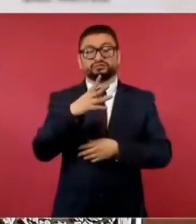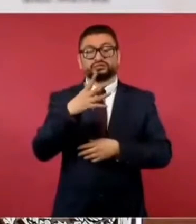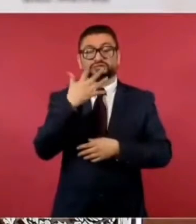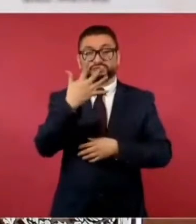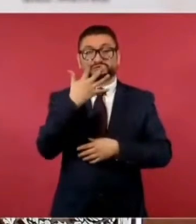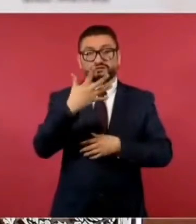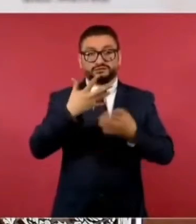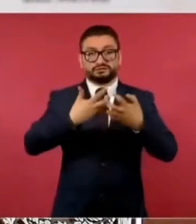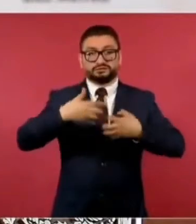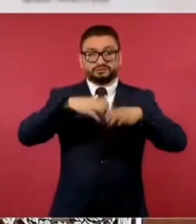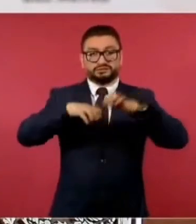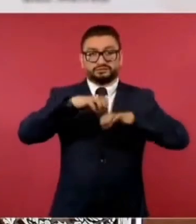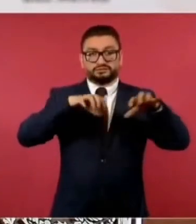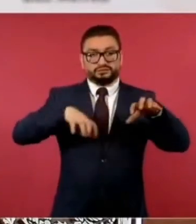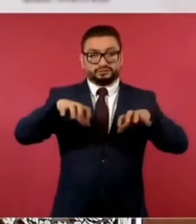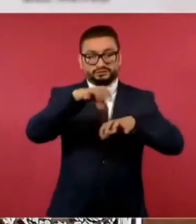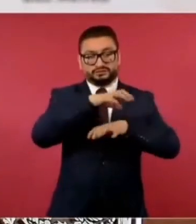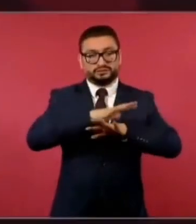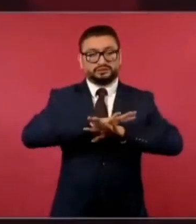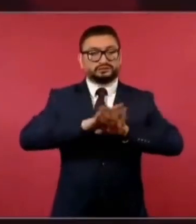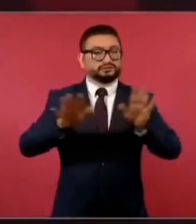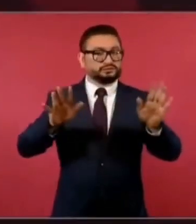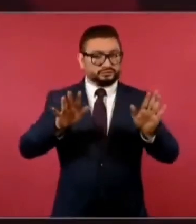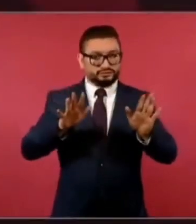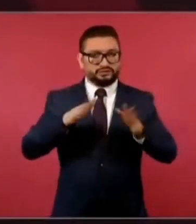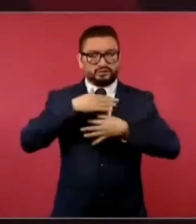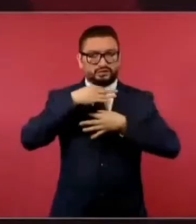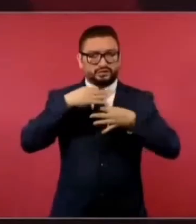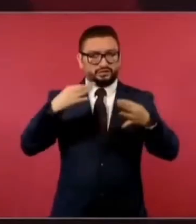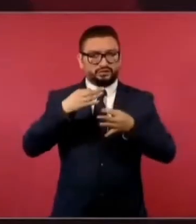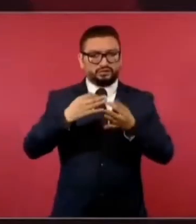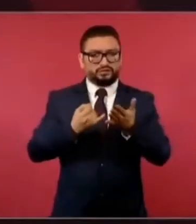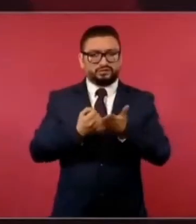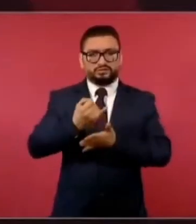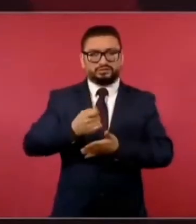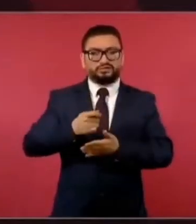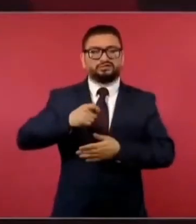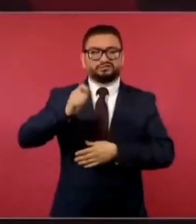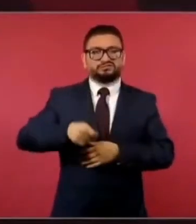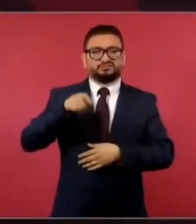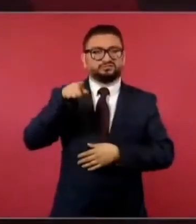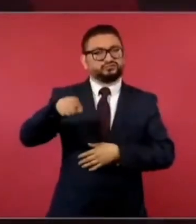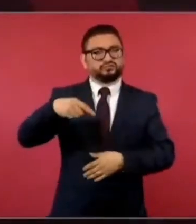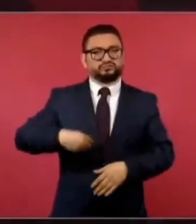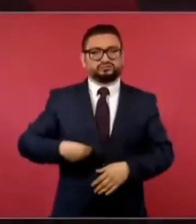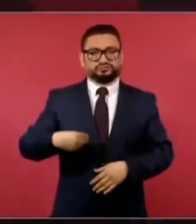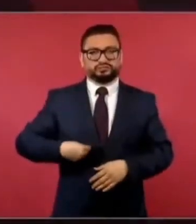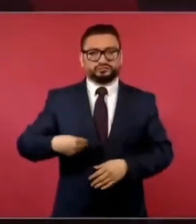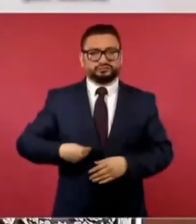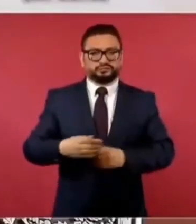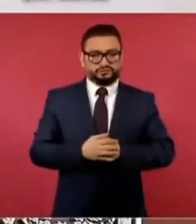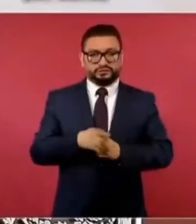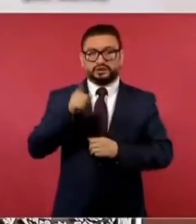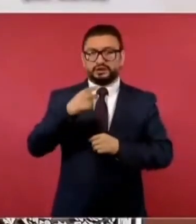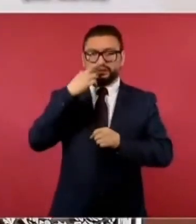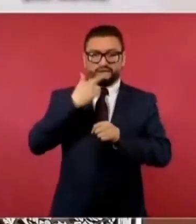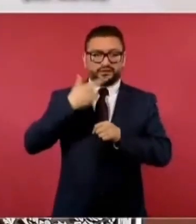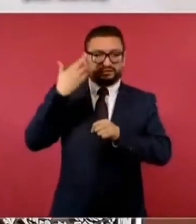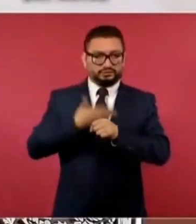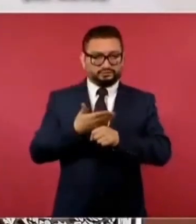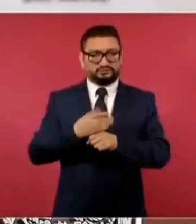empresas han sido declarados culpables. Tienen responsabilidad